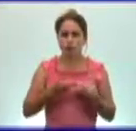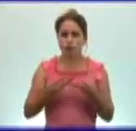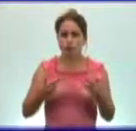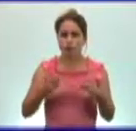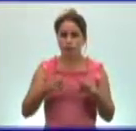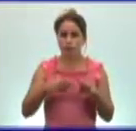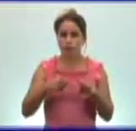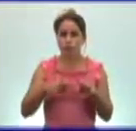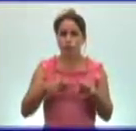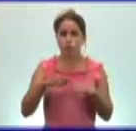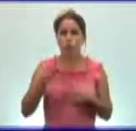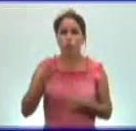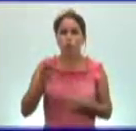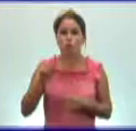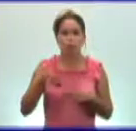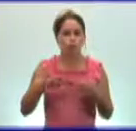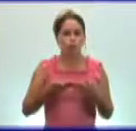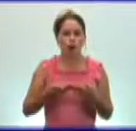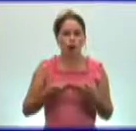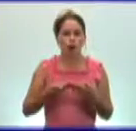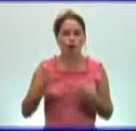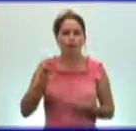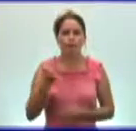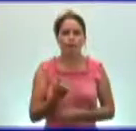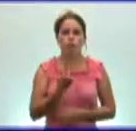se clasifican en simples